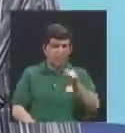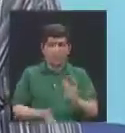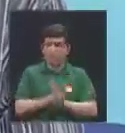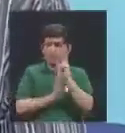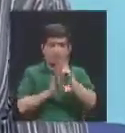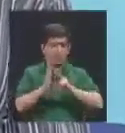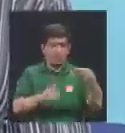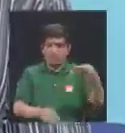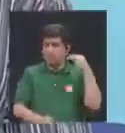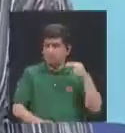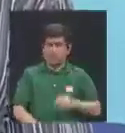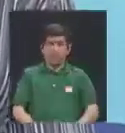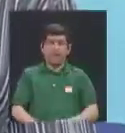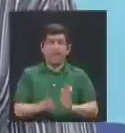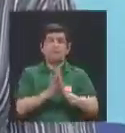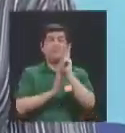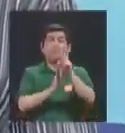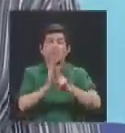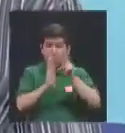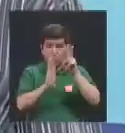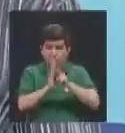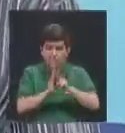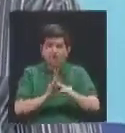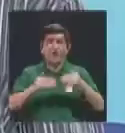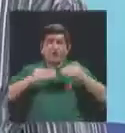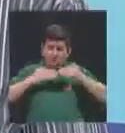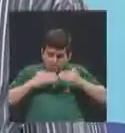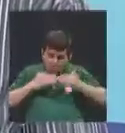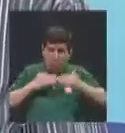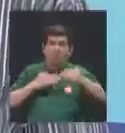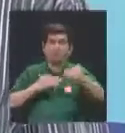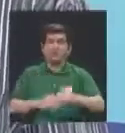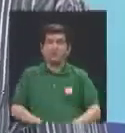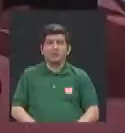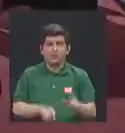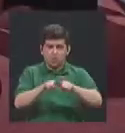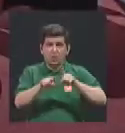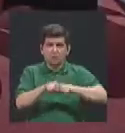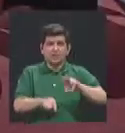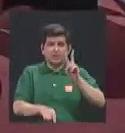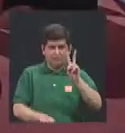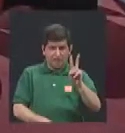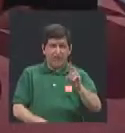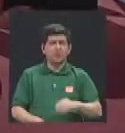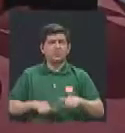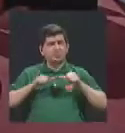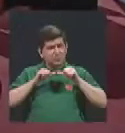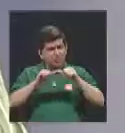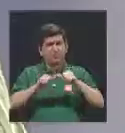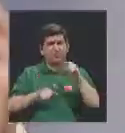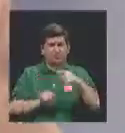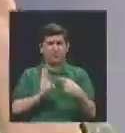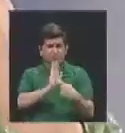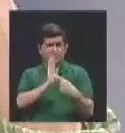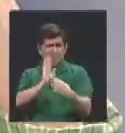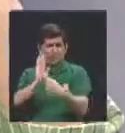con tanta... Es uno de los grupos de más permanencia en nuestra historia musical popular. Bueno, resulta